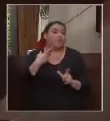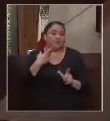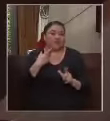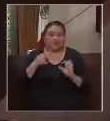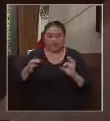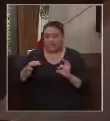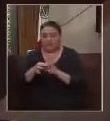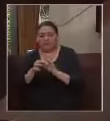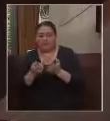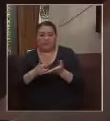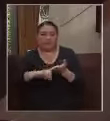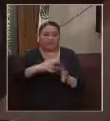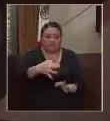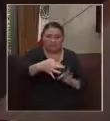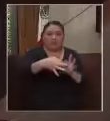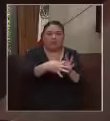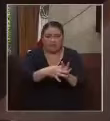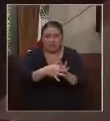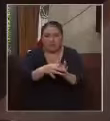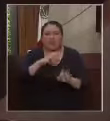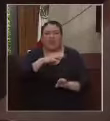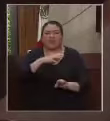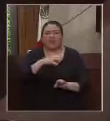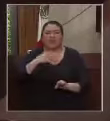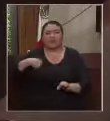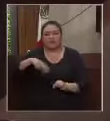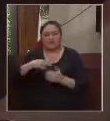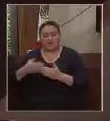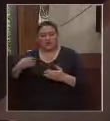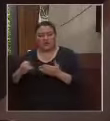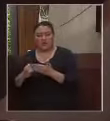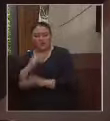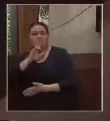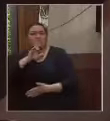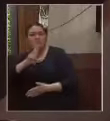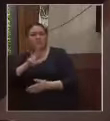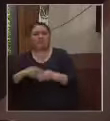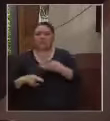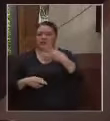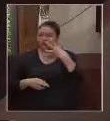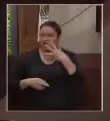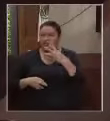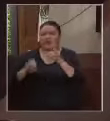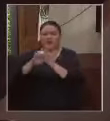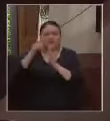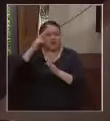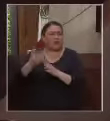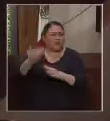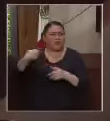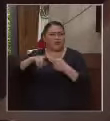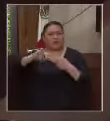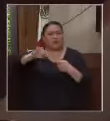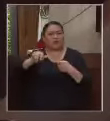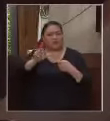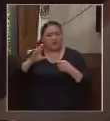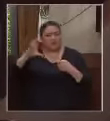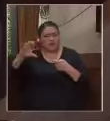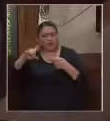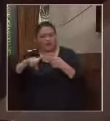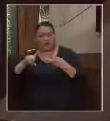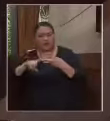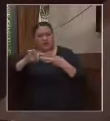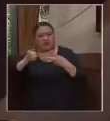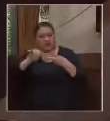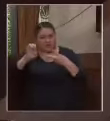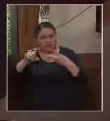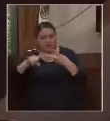tres específicamente líneas jurisprudenciales en torno a los agravios en el juicio de revisión constitucional electoral a